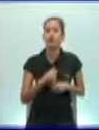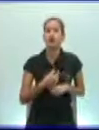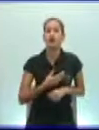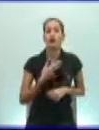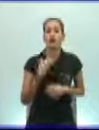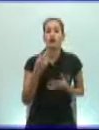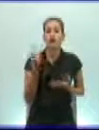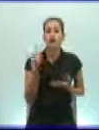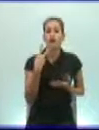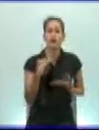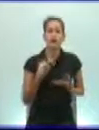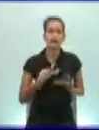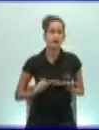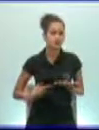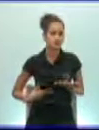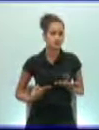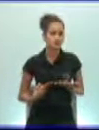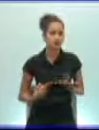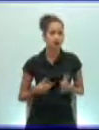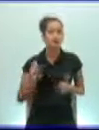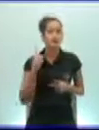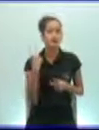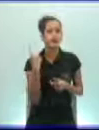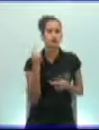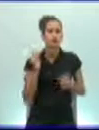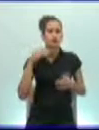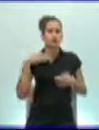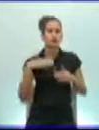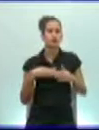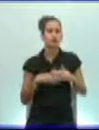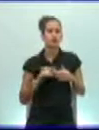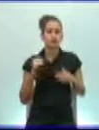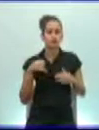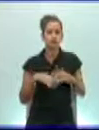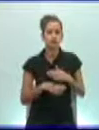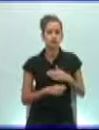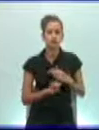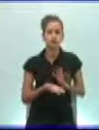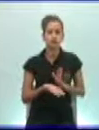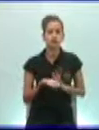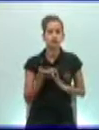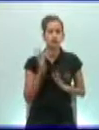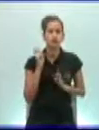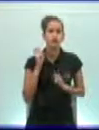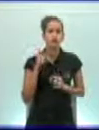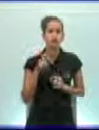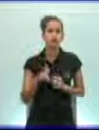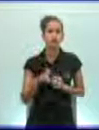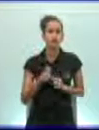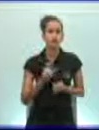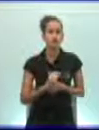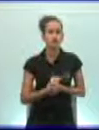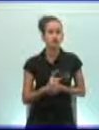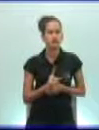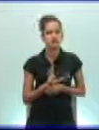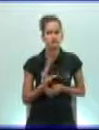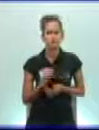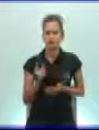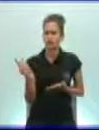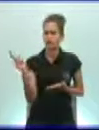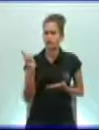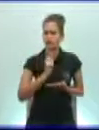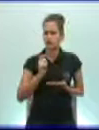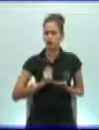conocen, en la narración hay una introducción, un desarrollo y un final. No les decimos que copien este